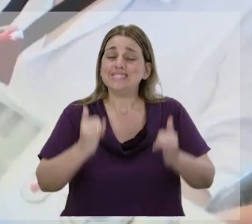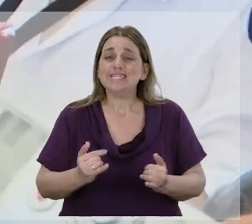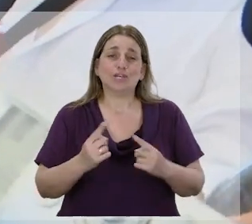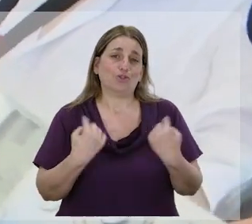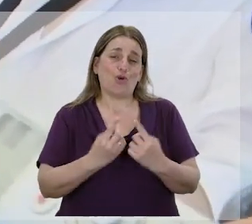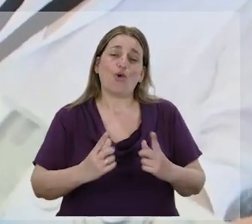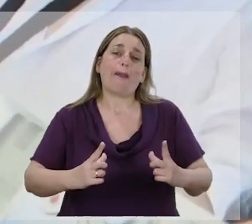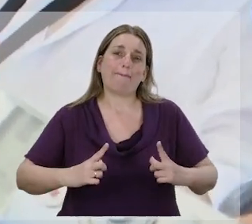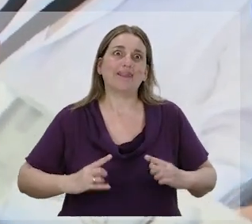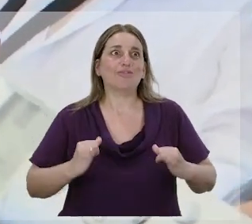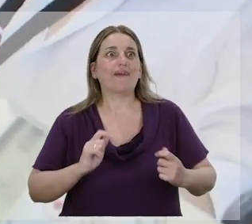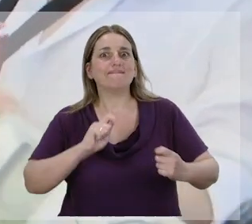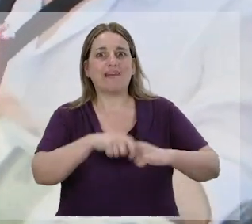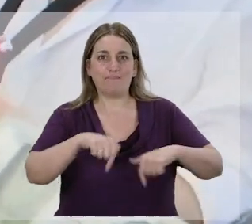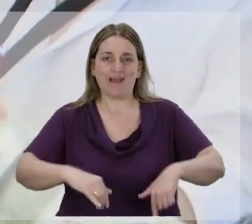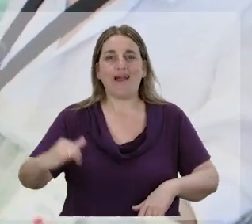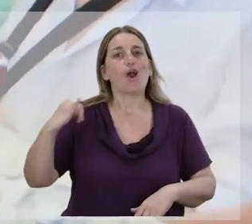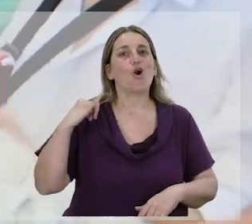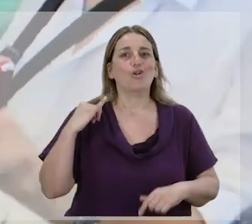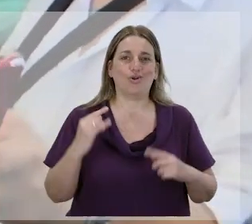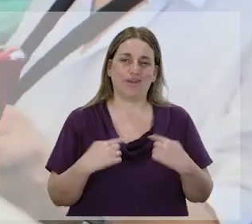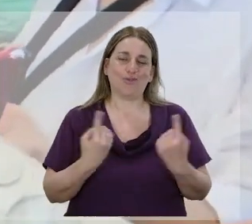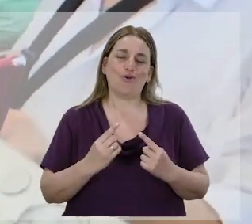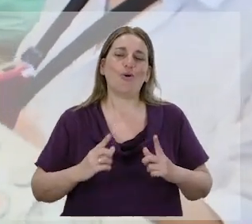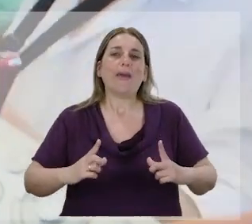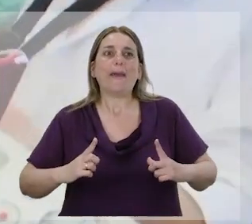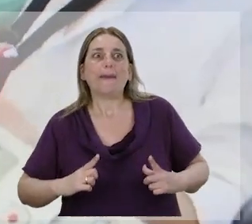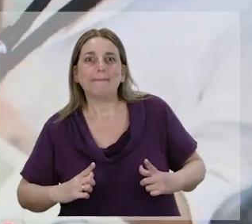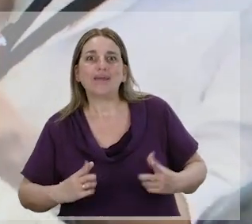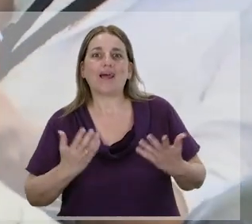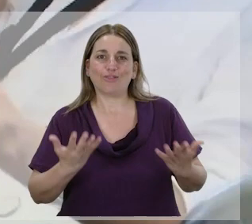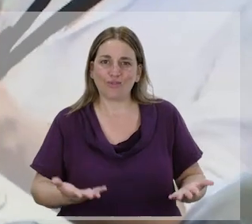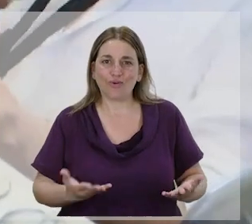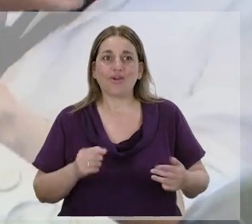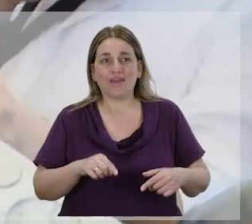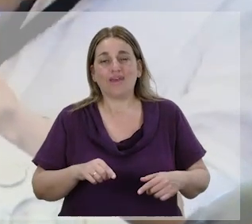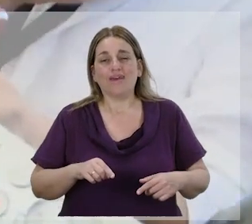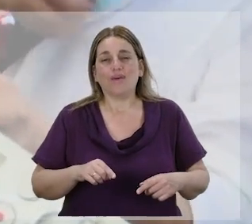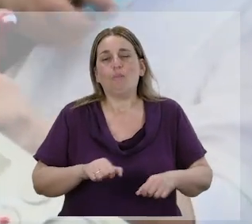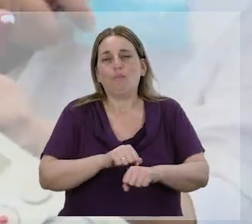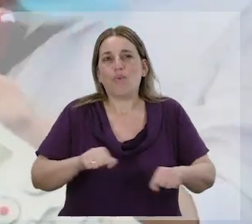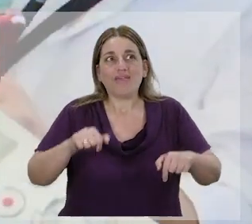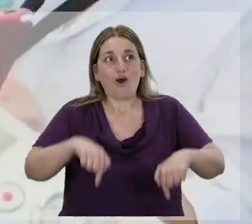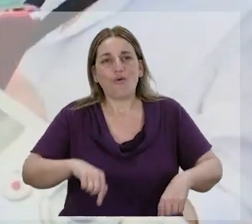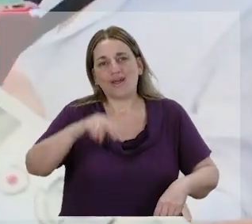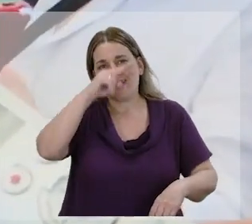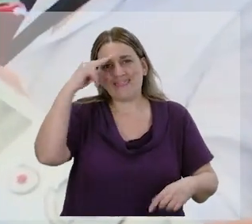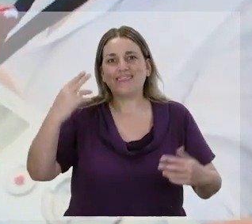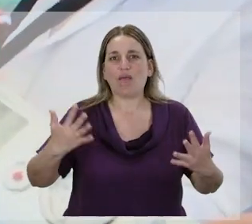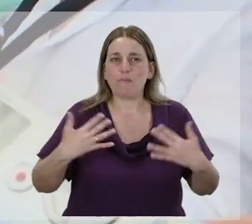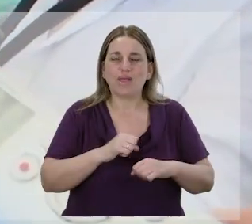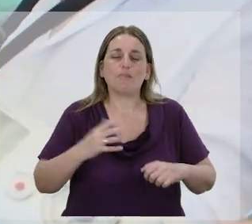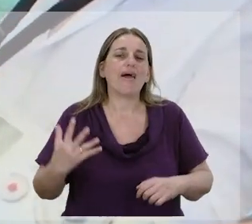Sí debería cambiar lo que todos estamos esperando, lo que todos en Colonia están esperando, que es que de alguna manera